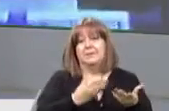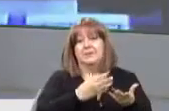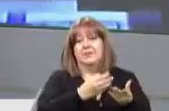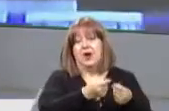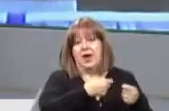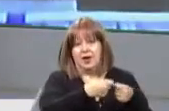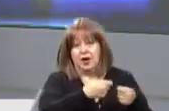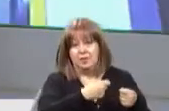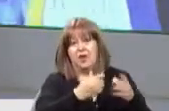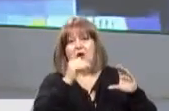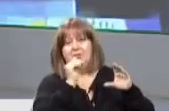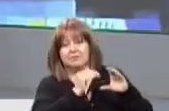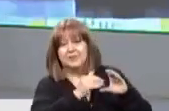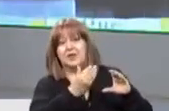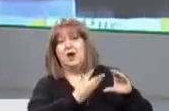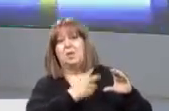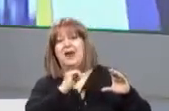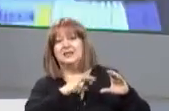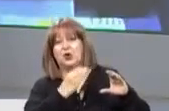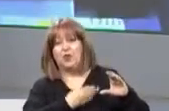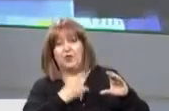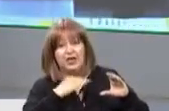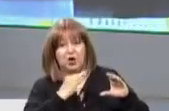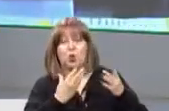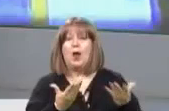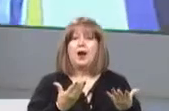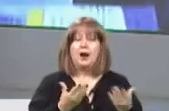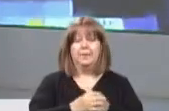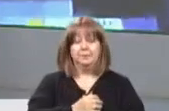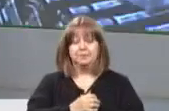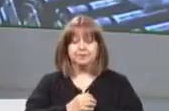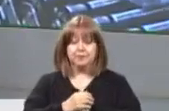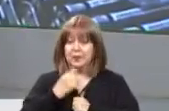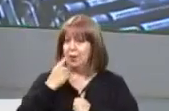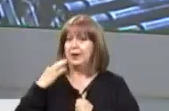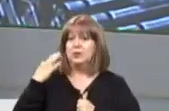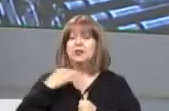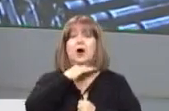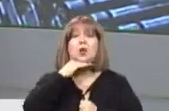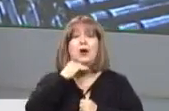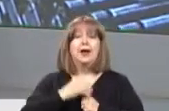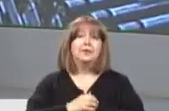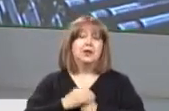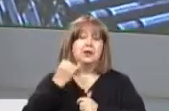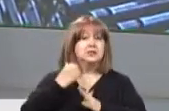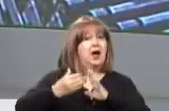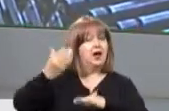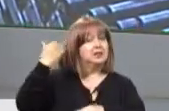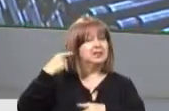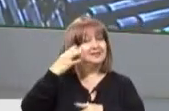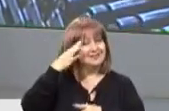bandera de la educación financiera. En los últimos días hemos visto, y hasta lo hemos cubierto, se han desplomado algunos activos digitales, algunas criptomonedas que han